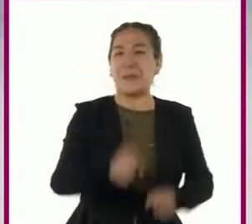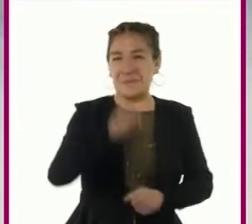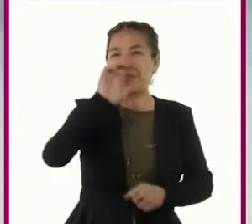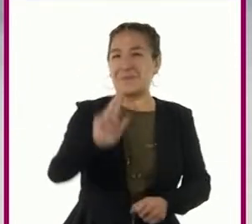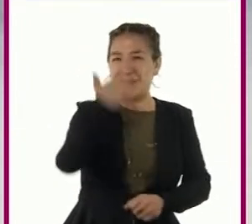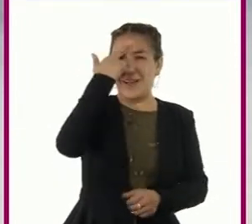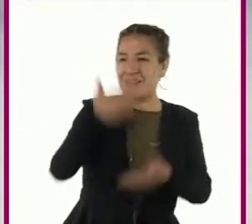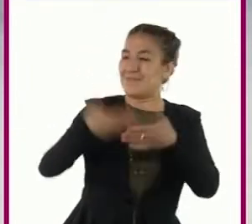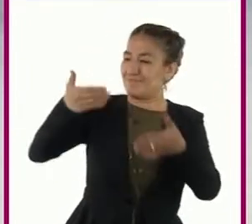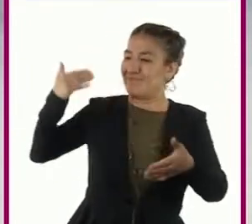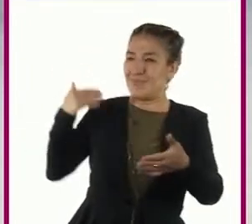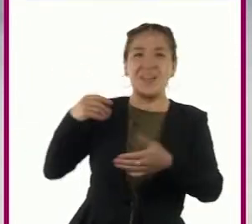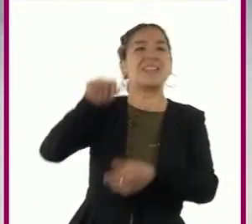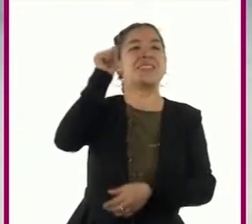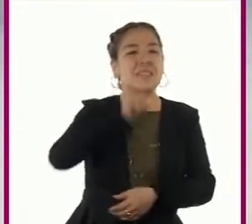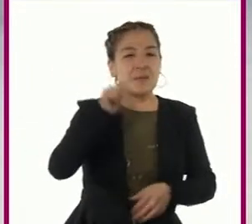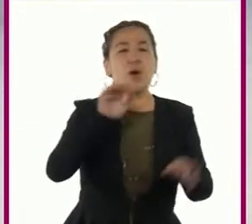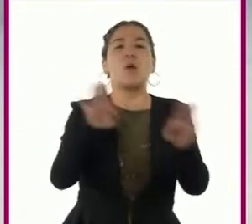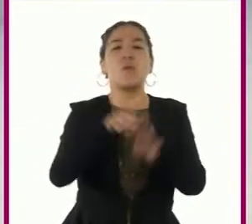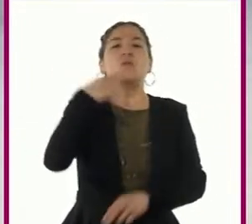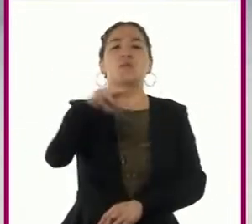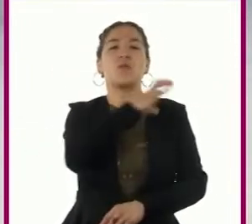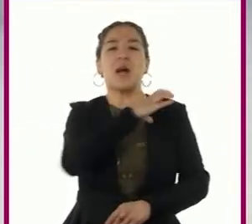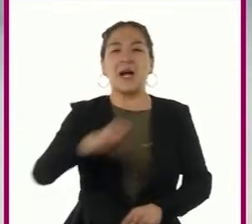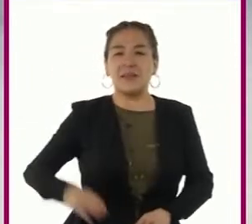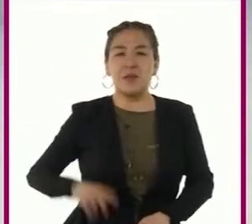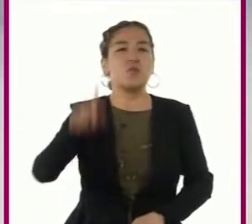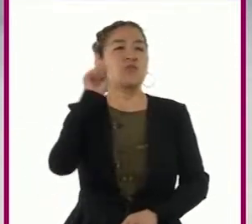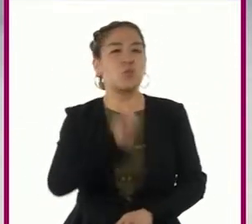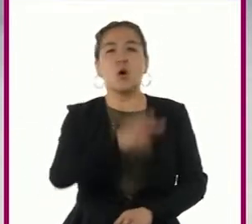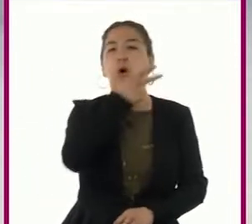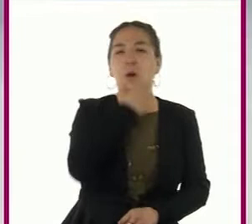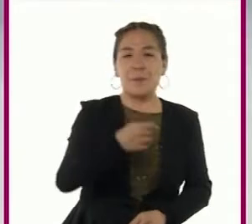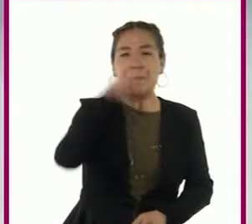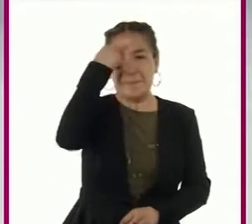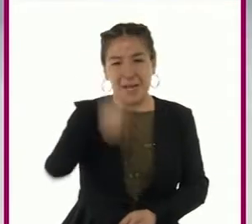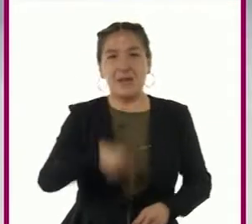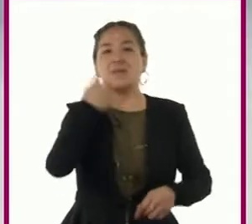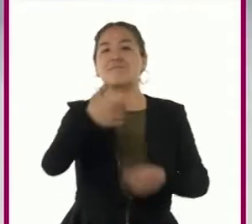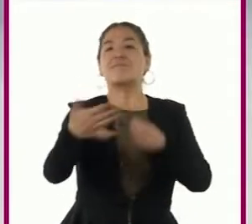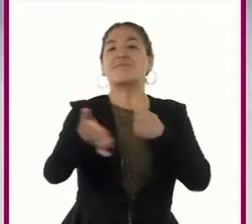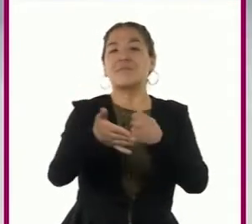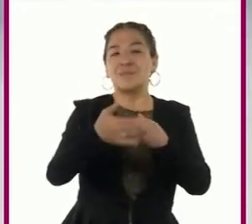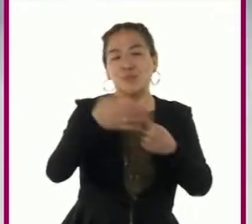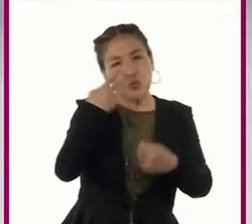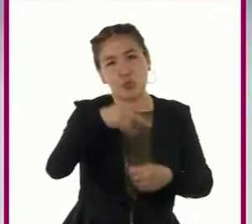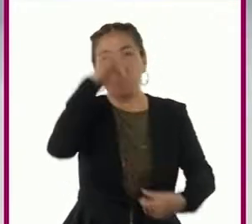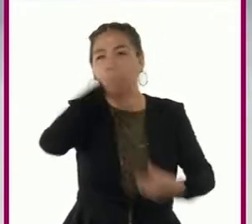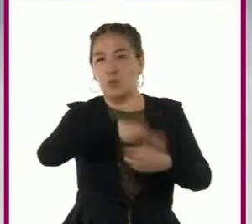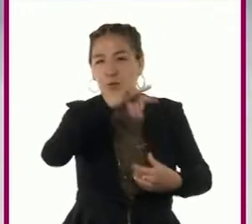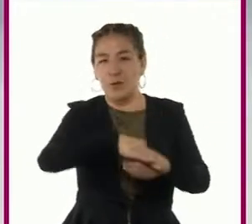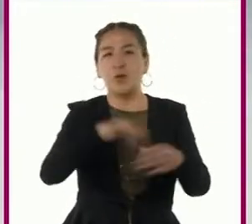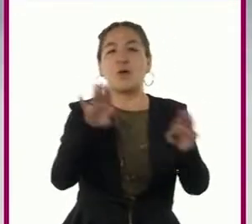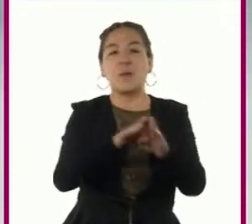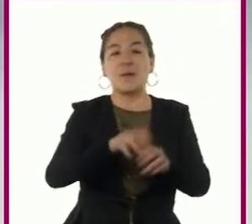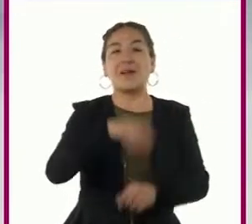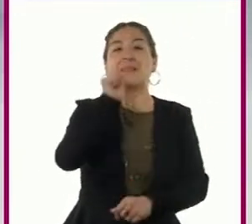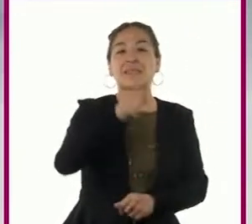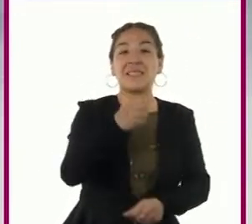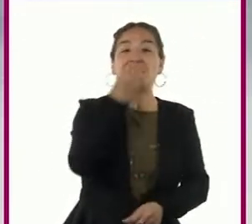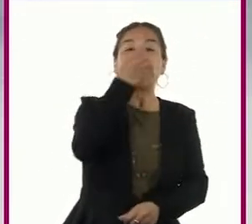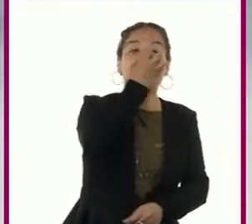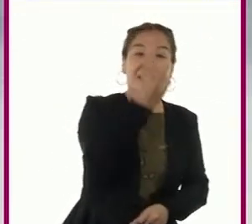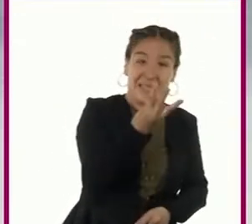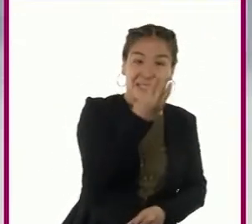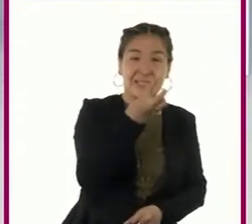algunos, pues se presentan como candidatas y candidatos a las contiendas electorales cada 3 y 6